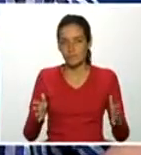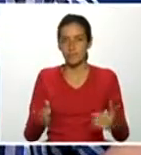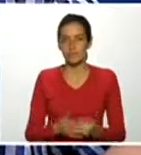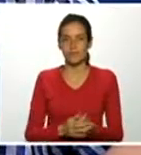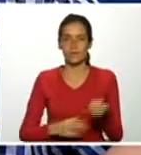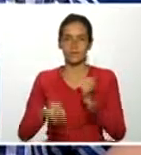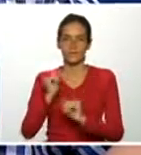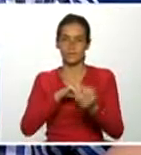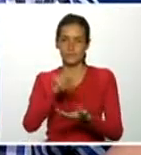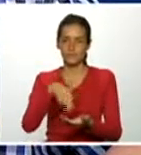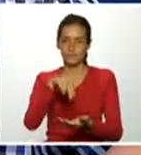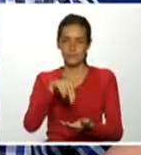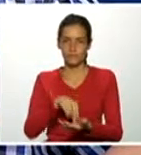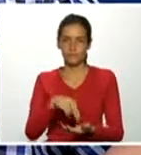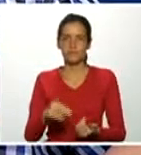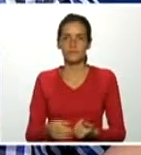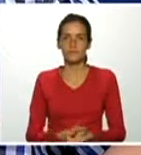alcance nacional,